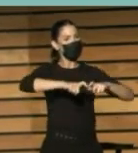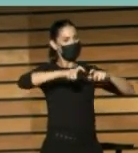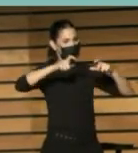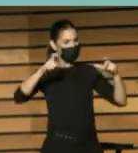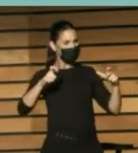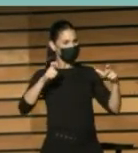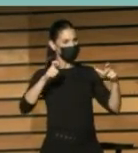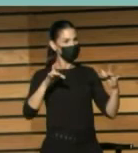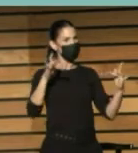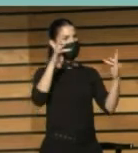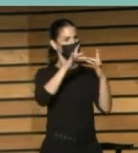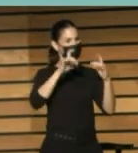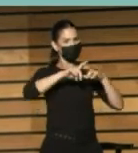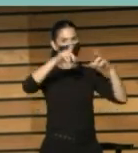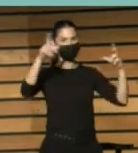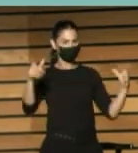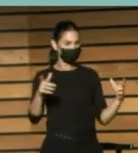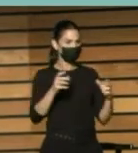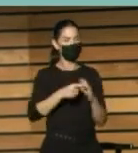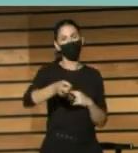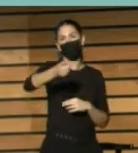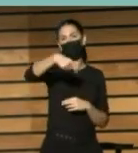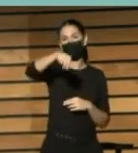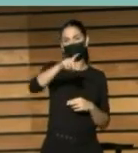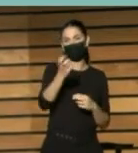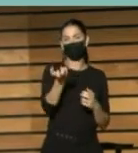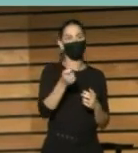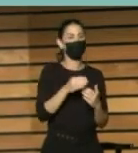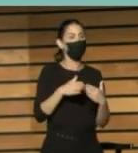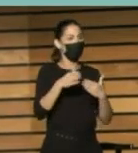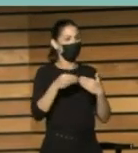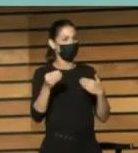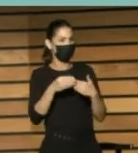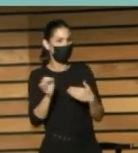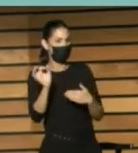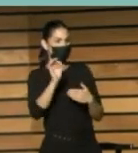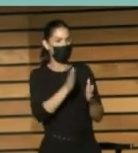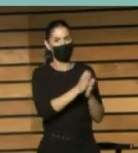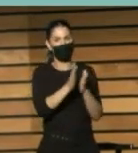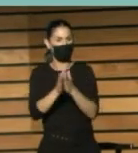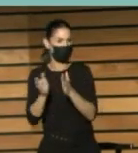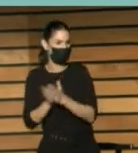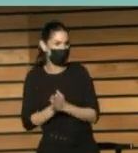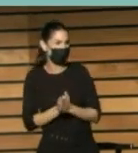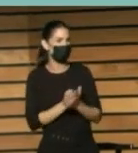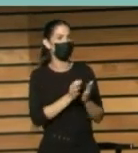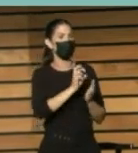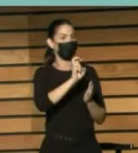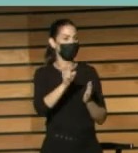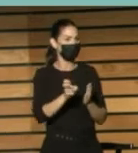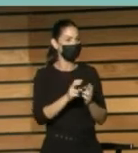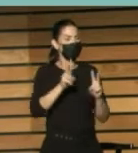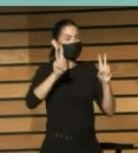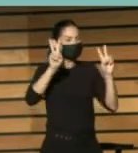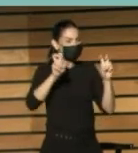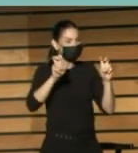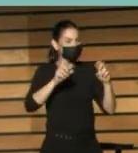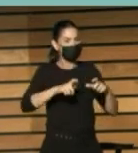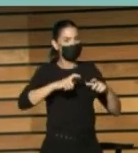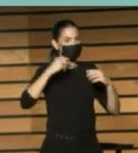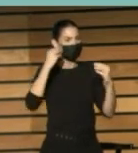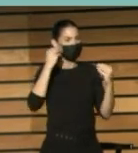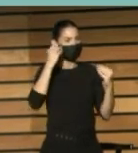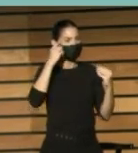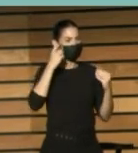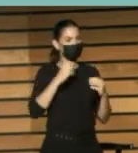habéis reencontrado con vuestros lectores, usuarios, compañeros, pero ese gran foro de reflexión,